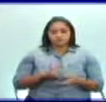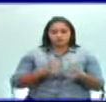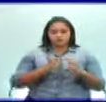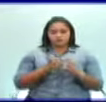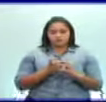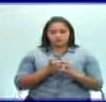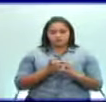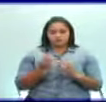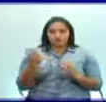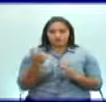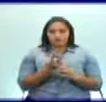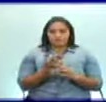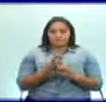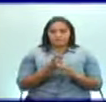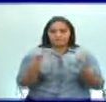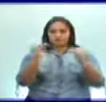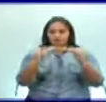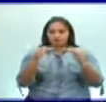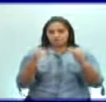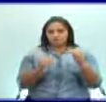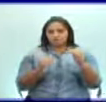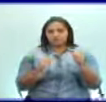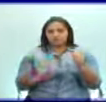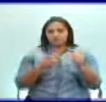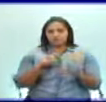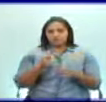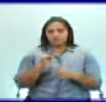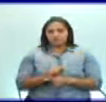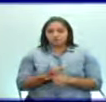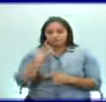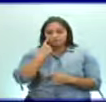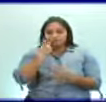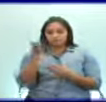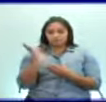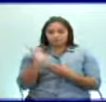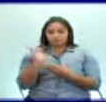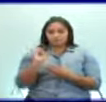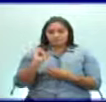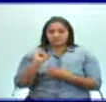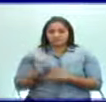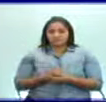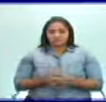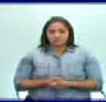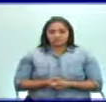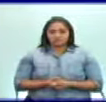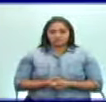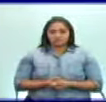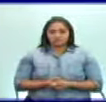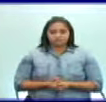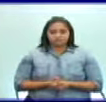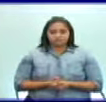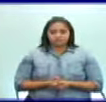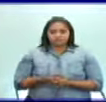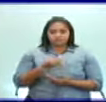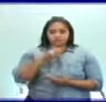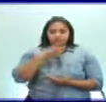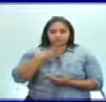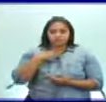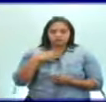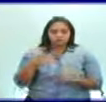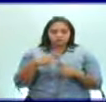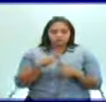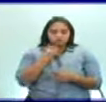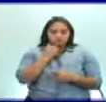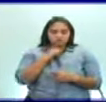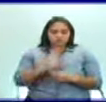pares ordenados, obtenemos ahí, por ejemplo, yo tengo aquí 6 pares ordenados, pero podemos obtener uno más, ¿verdad? En este caso,